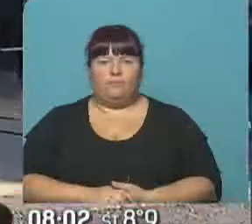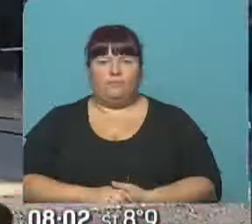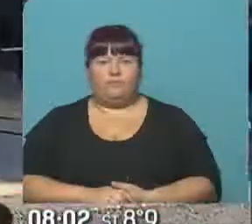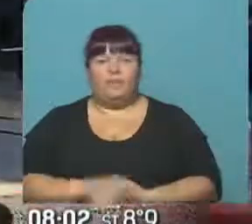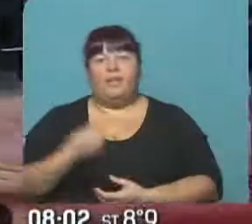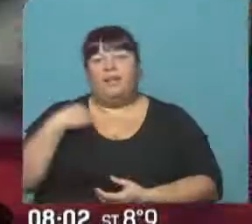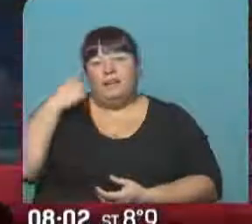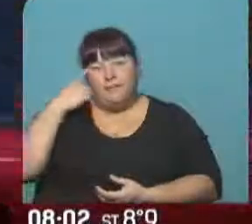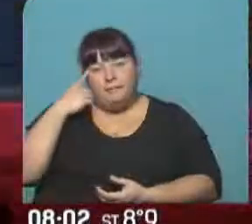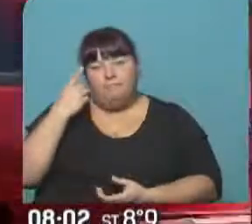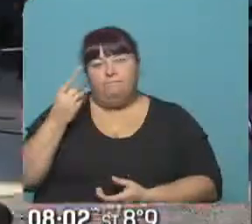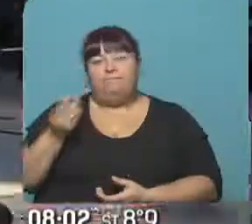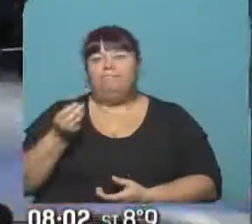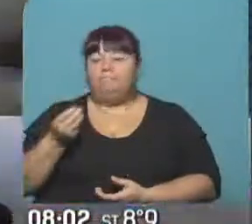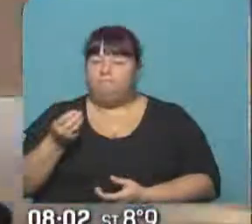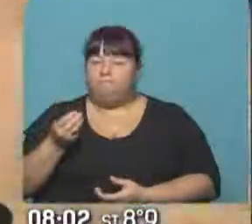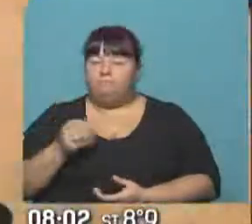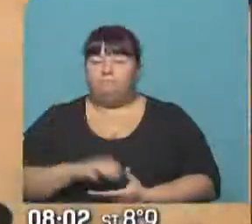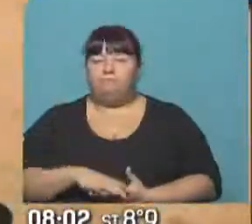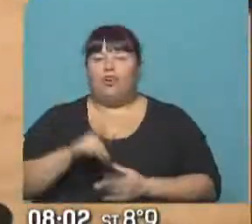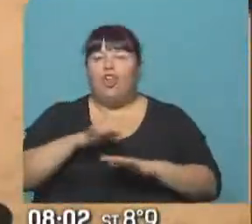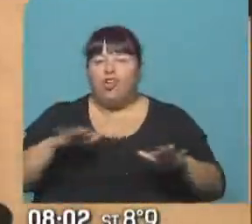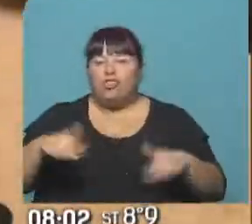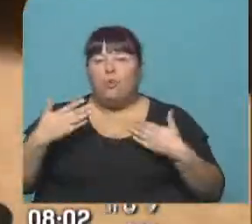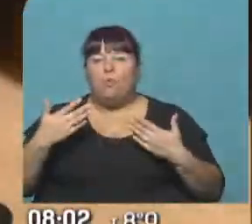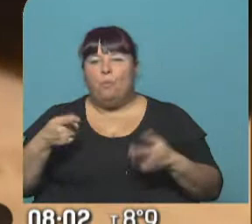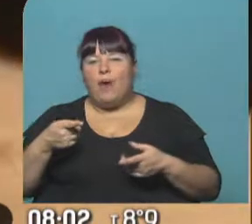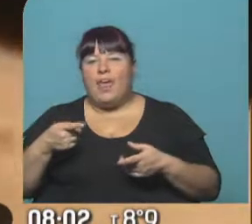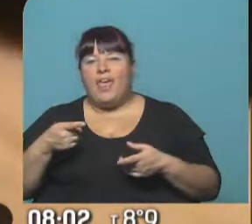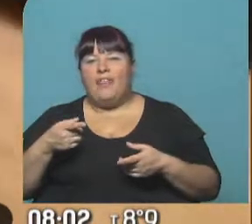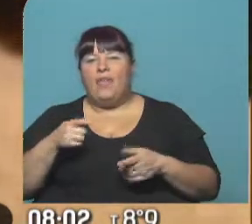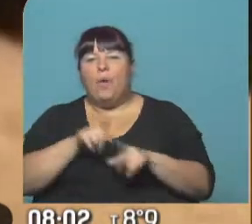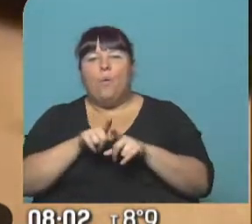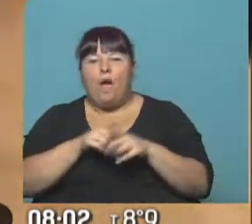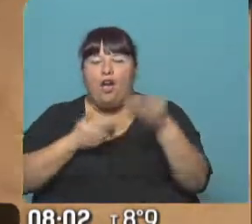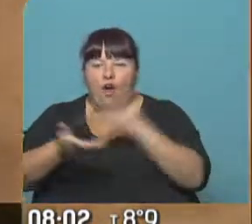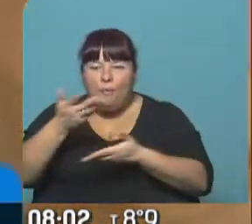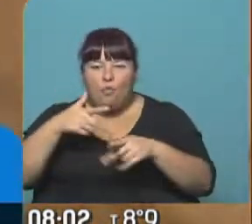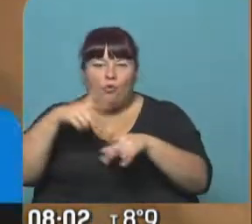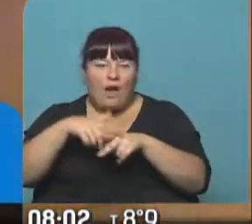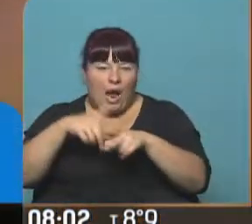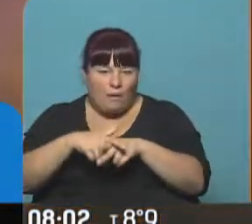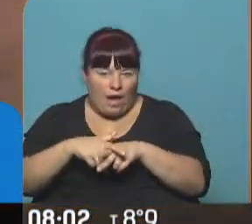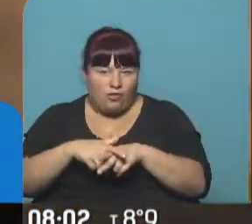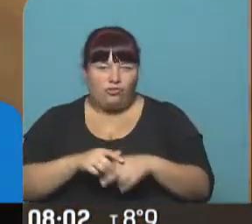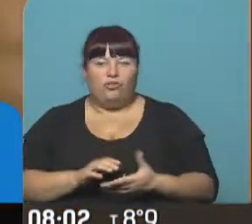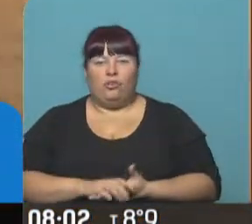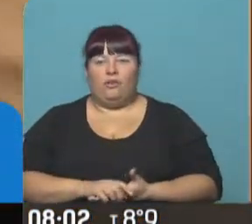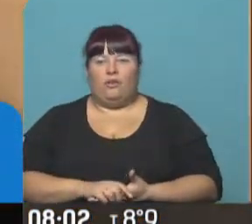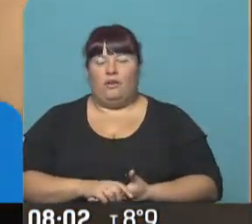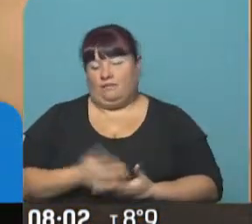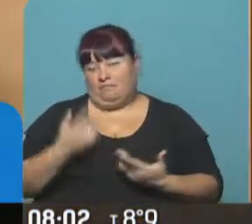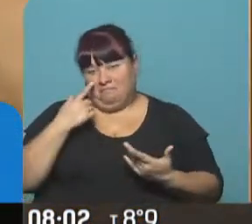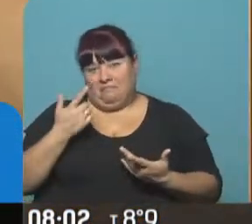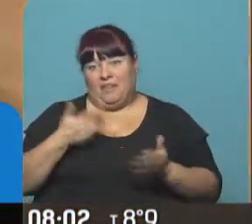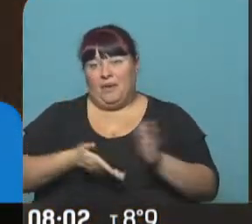La idea era que los chicos puedan tener una interacción con un caballo, viendo que